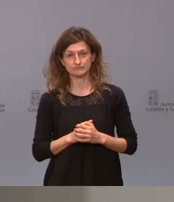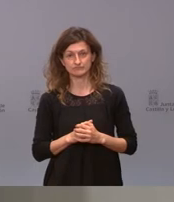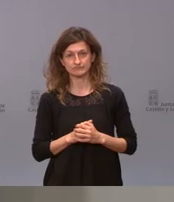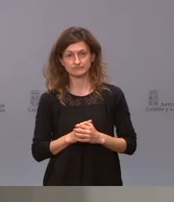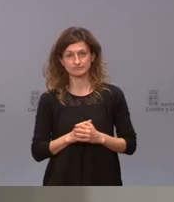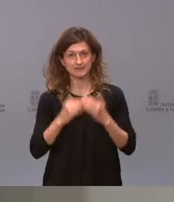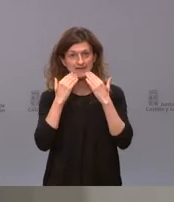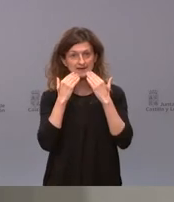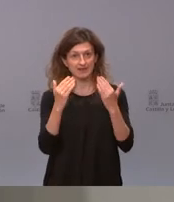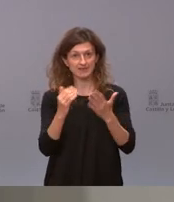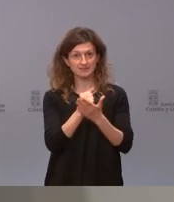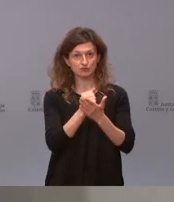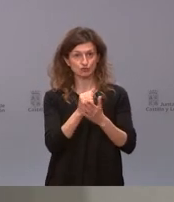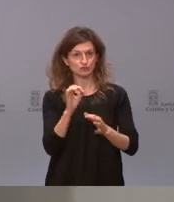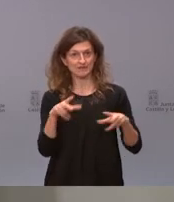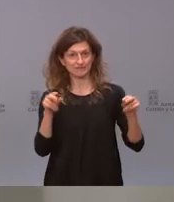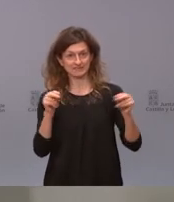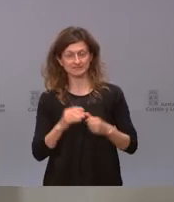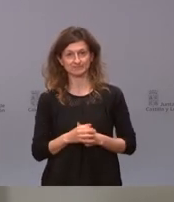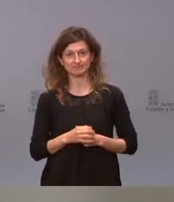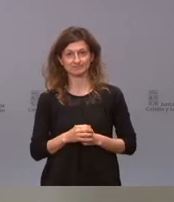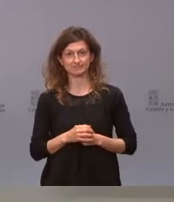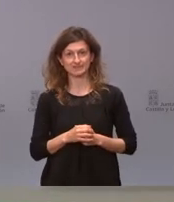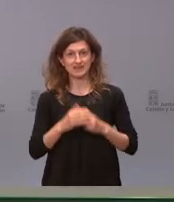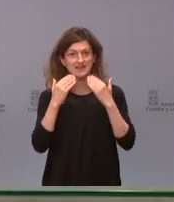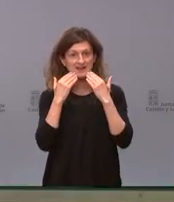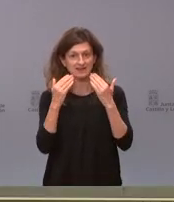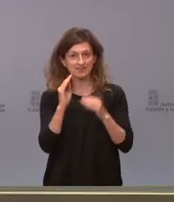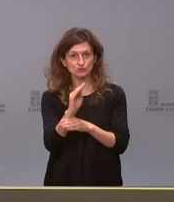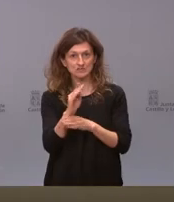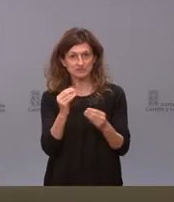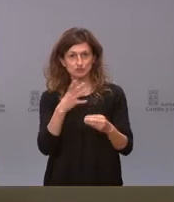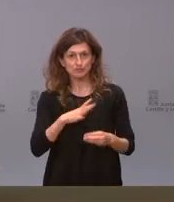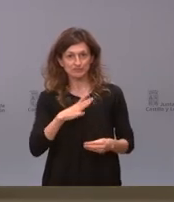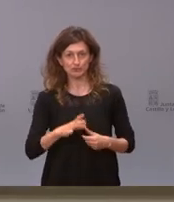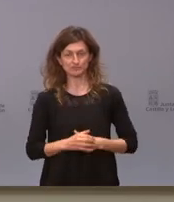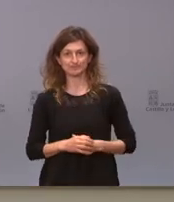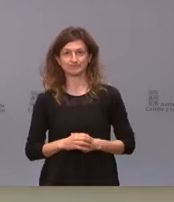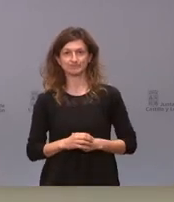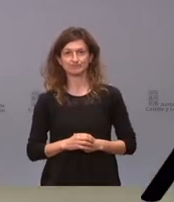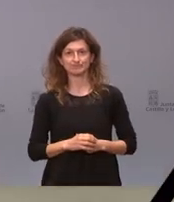muchas gracias a todos es todo por hoy muchísimas gracias cuídense mucho por favor